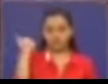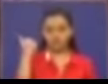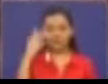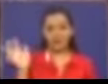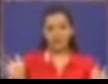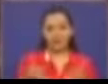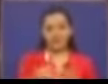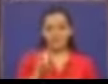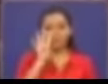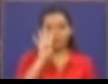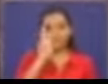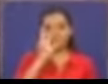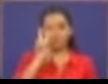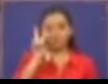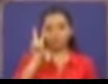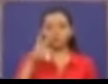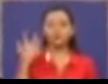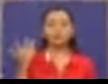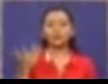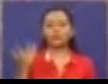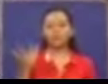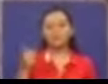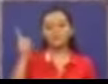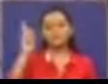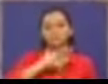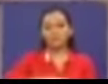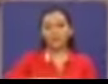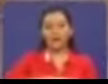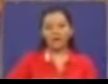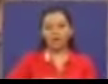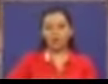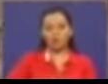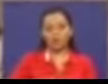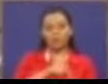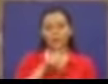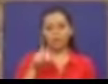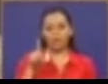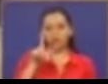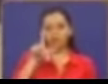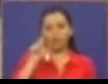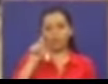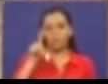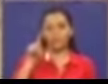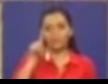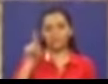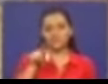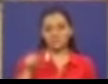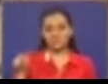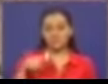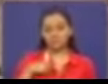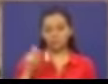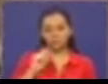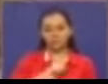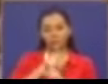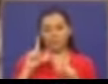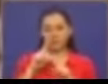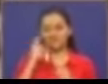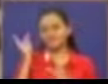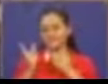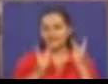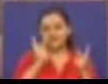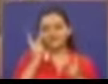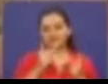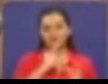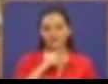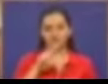la playa El Malecón de Puerto López, donde había realizado una visita sorpresa al malecón, y la sorpresa fue tal que me esperaban 30